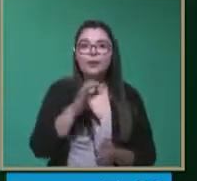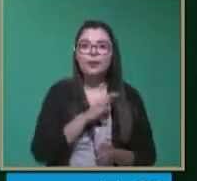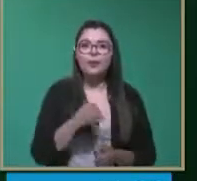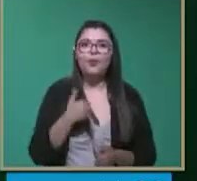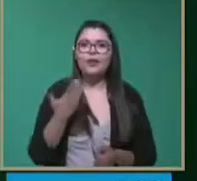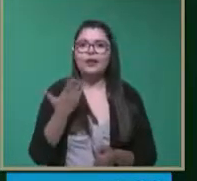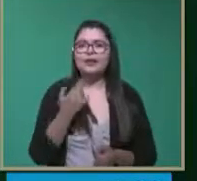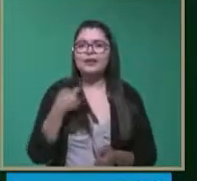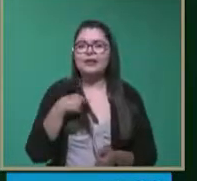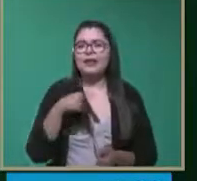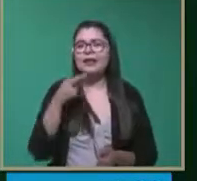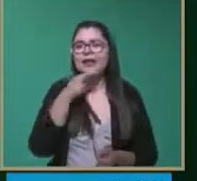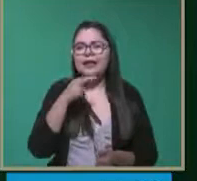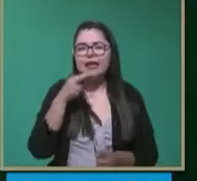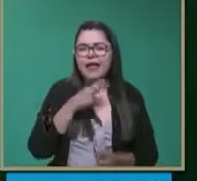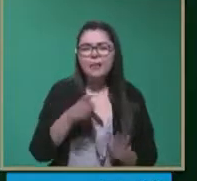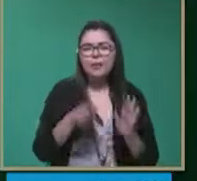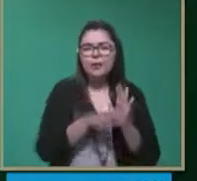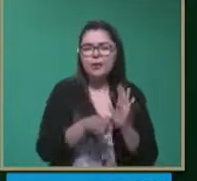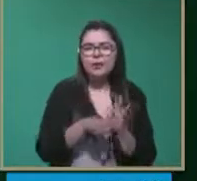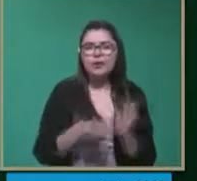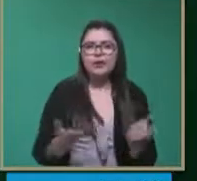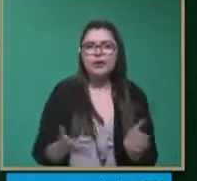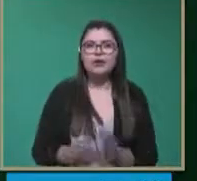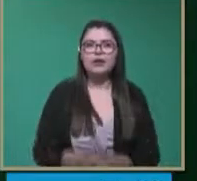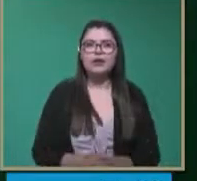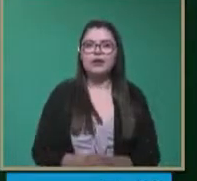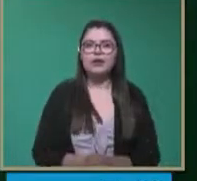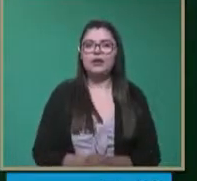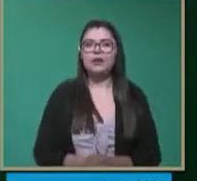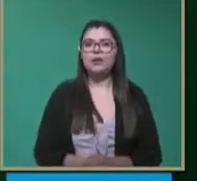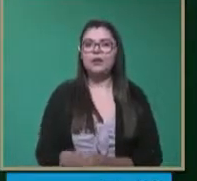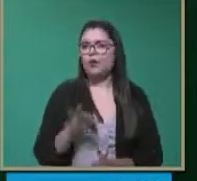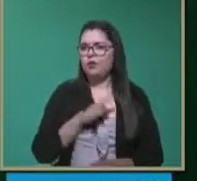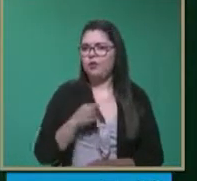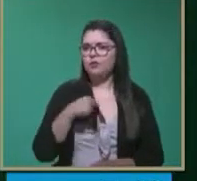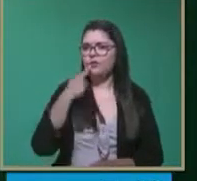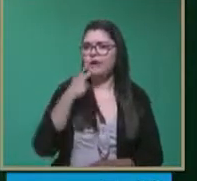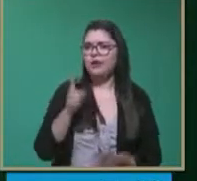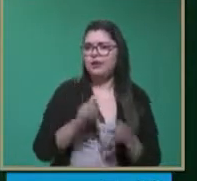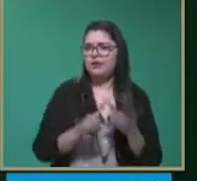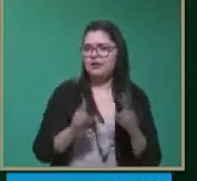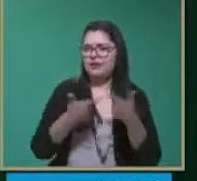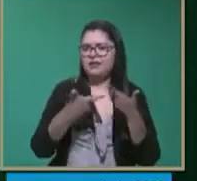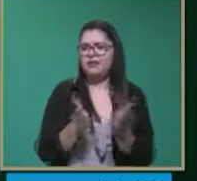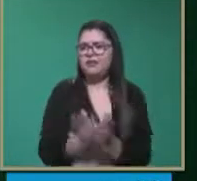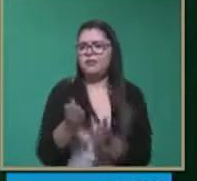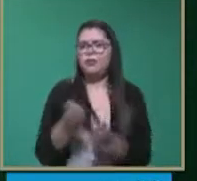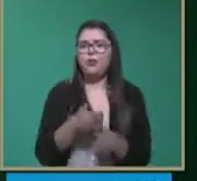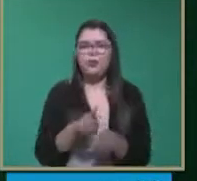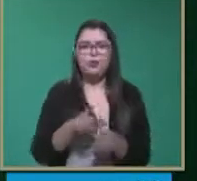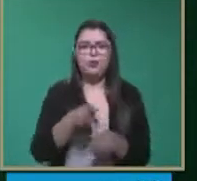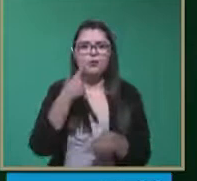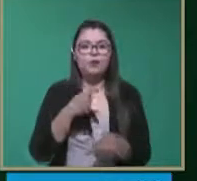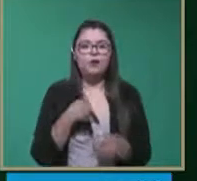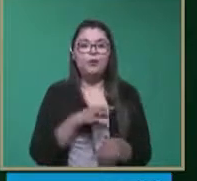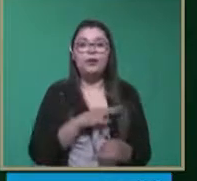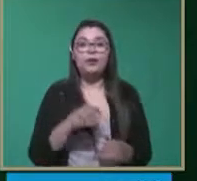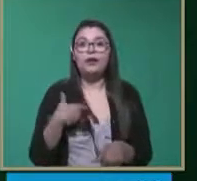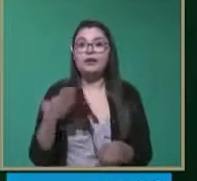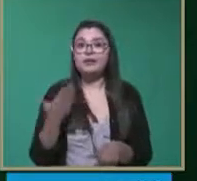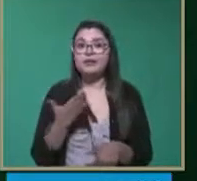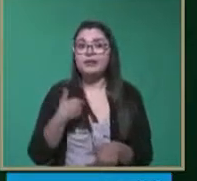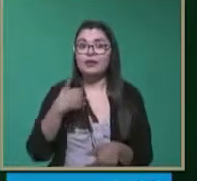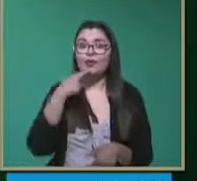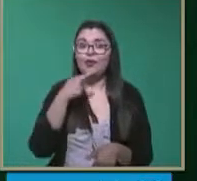restas, es muy importante el utilizar diversos tips o estrategias para que nuestra mente funcione mucho más rápido y lo